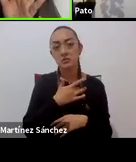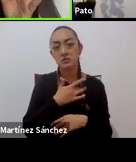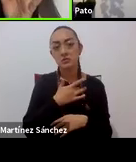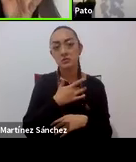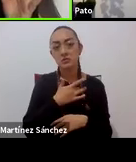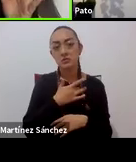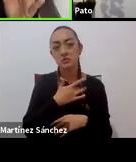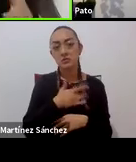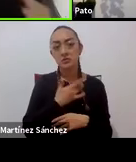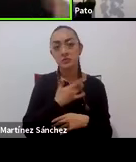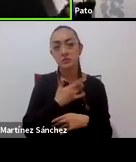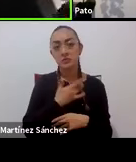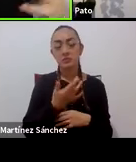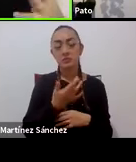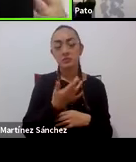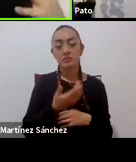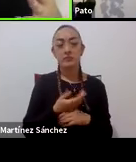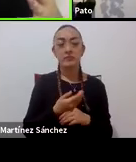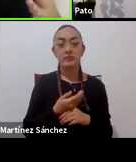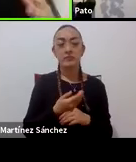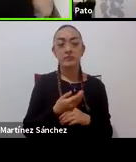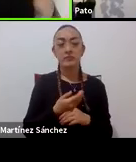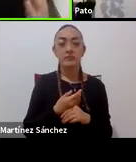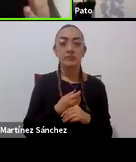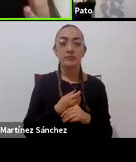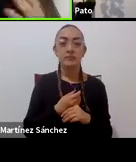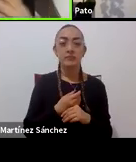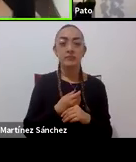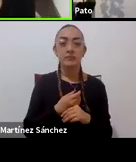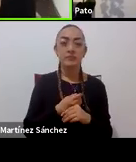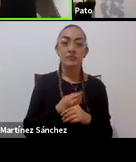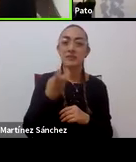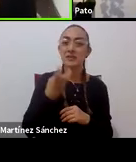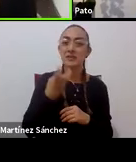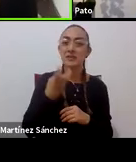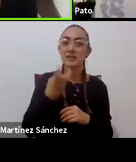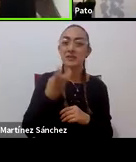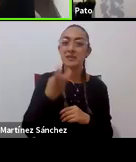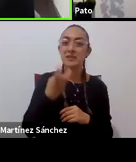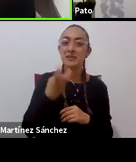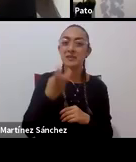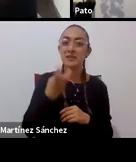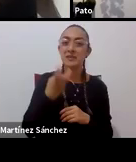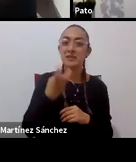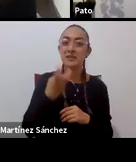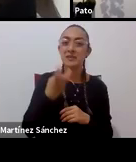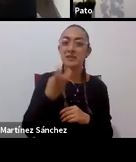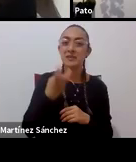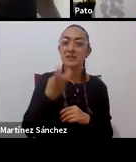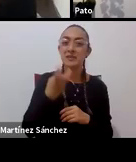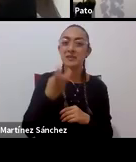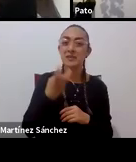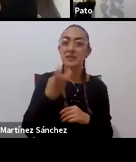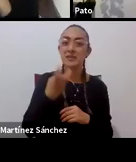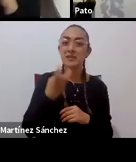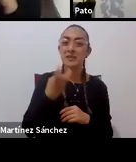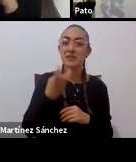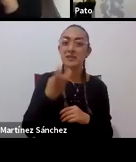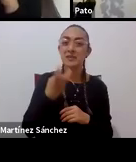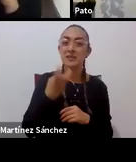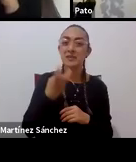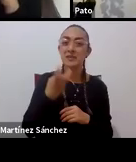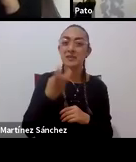para que veamos la extensión que pueden tener estas escuchas. Creo que